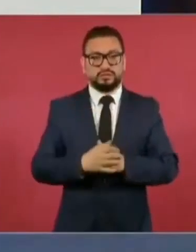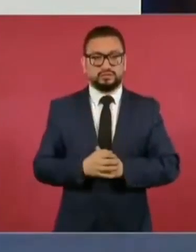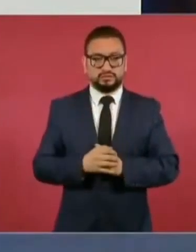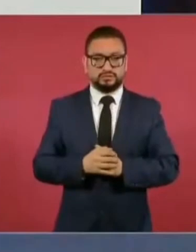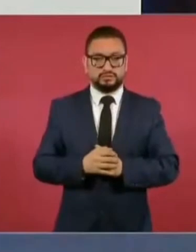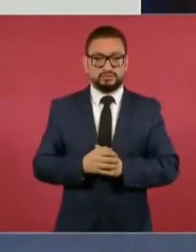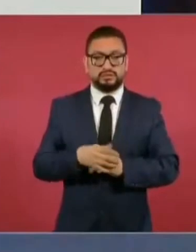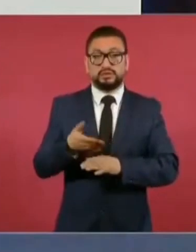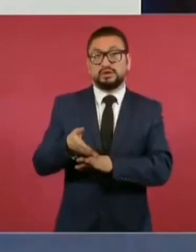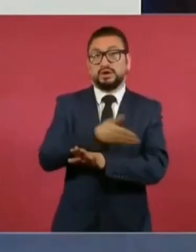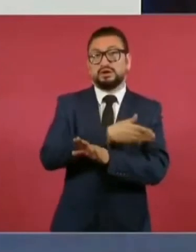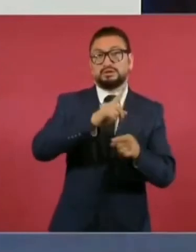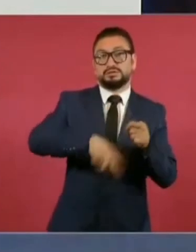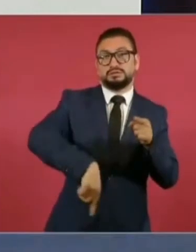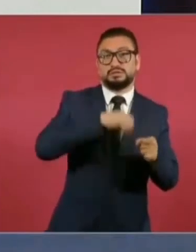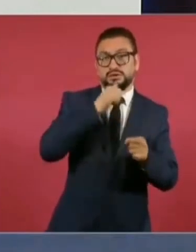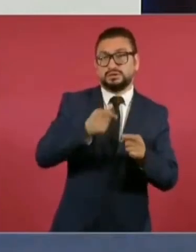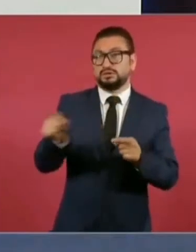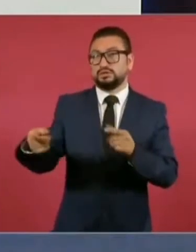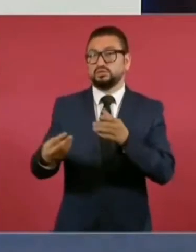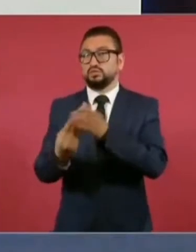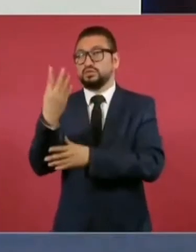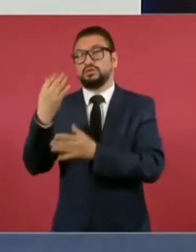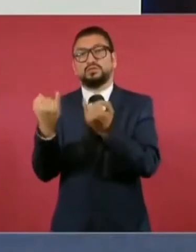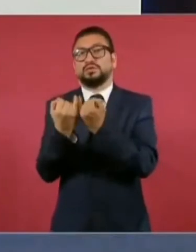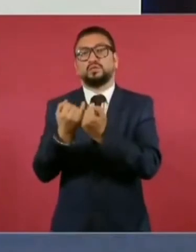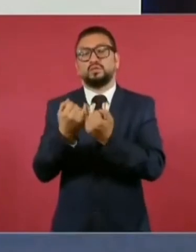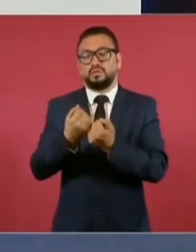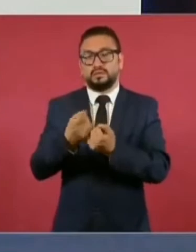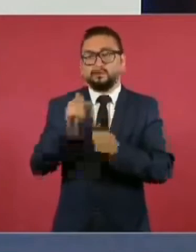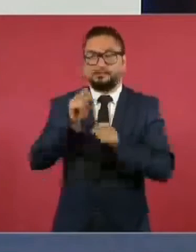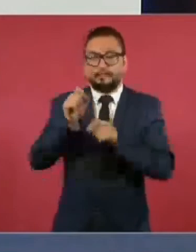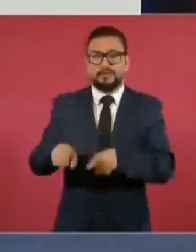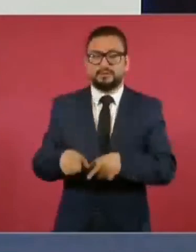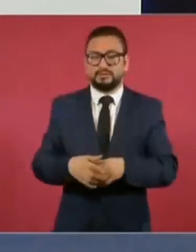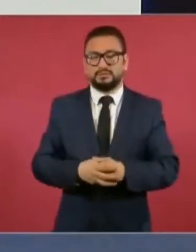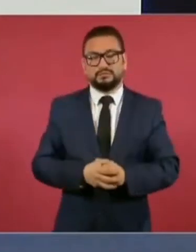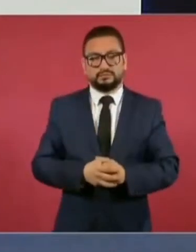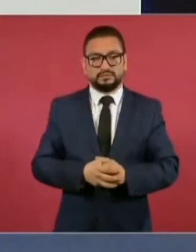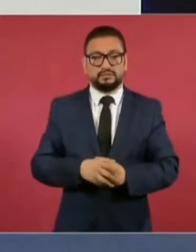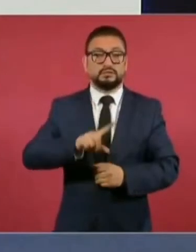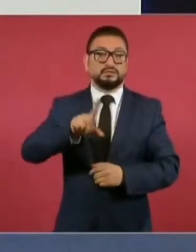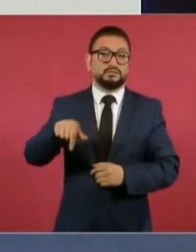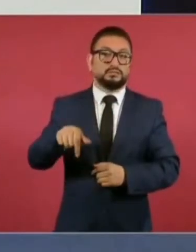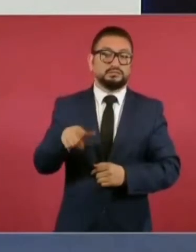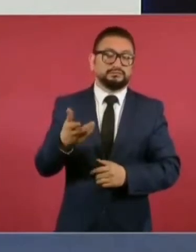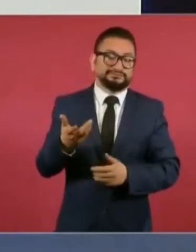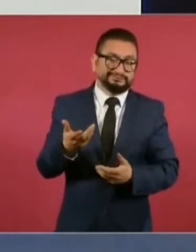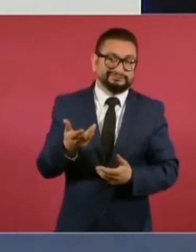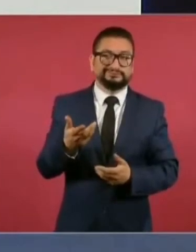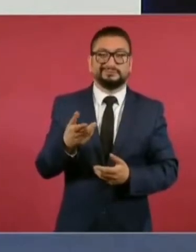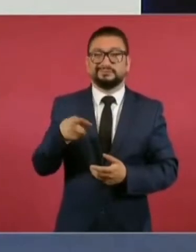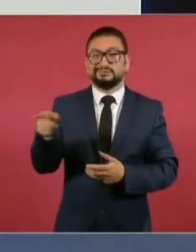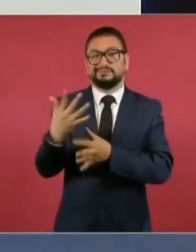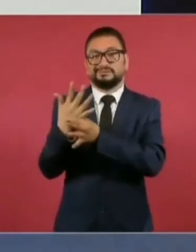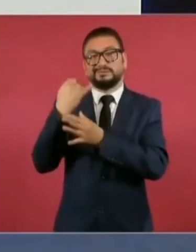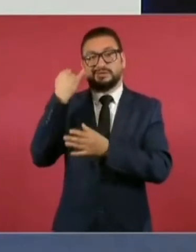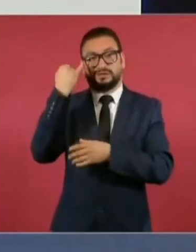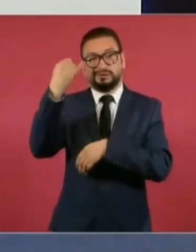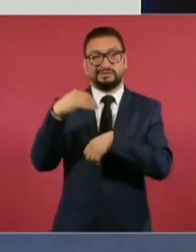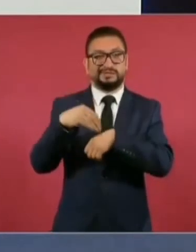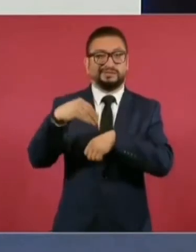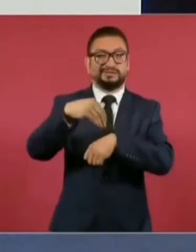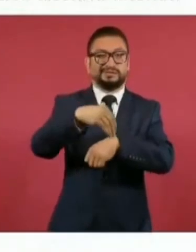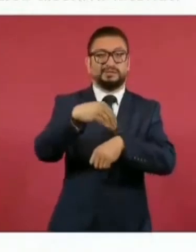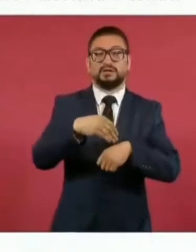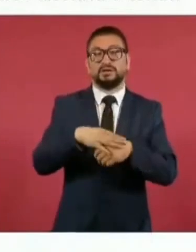Entonces, a los anteriores no, pero a los nuevos tampoco. Y luego, un argumento más, dicen, es que es